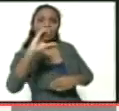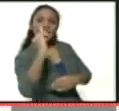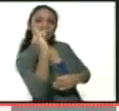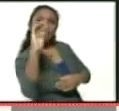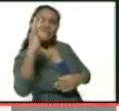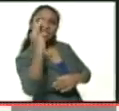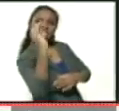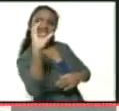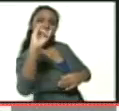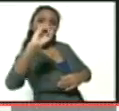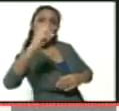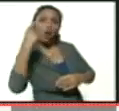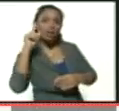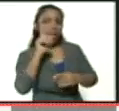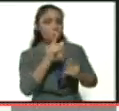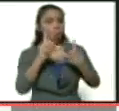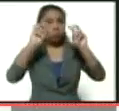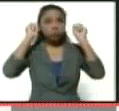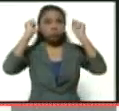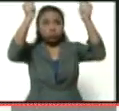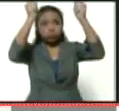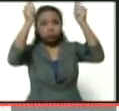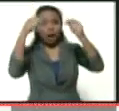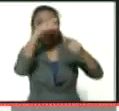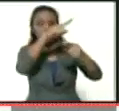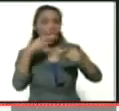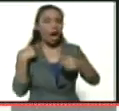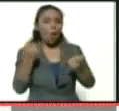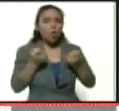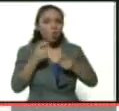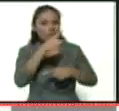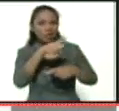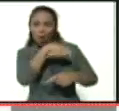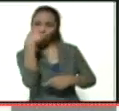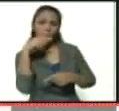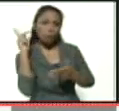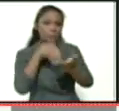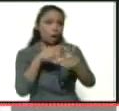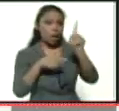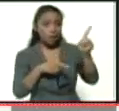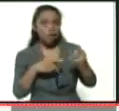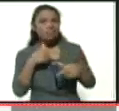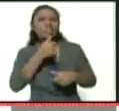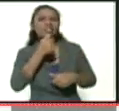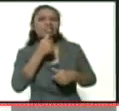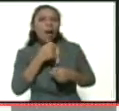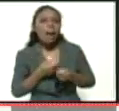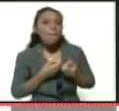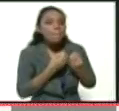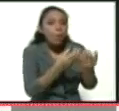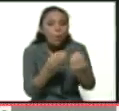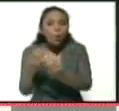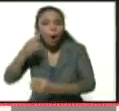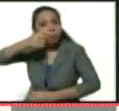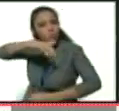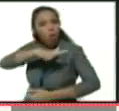yo decía, ¿y los carteles en Estados Unidos quién los controla? Porque esa droga llega allá. ¿Y quién la distribuye al